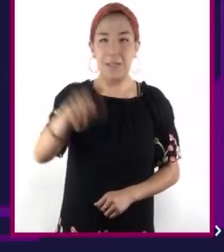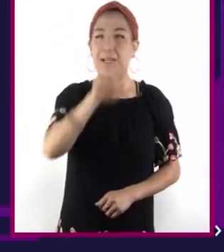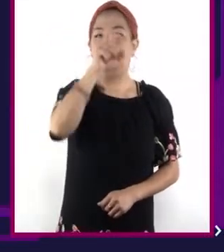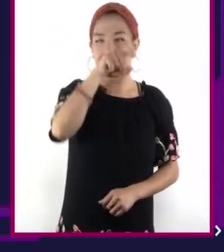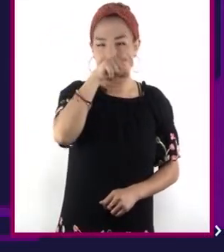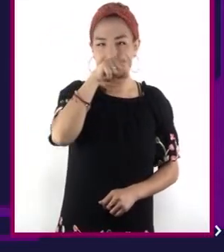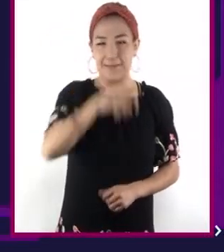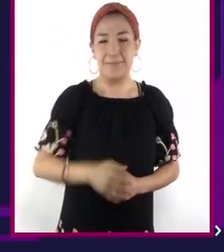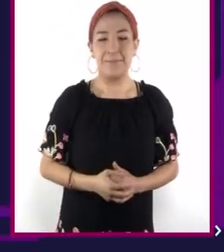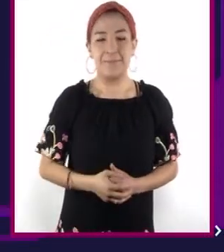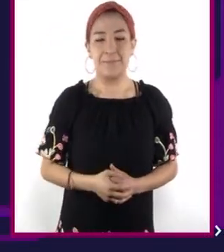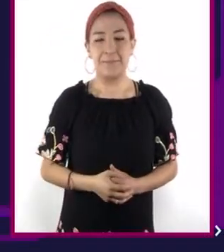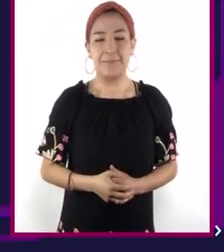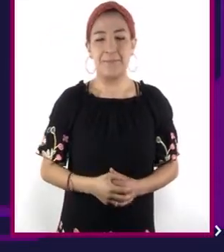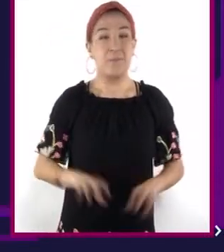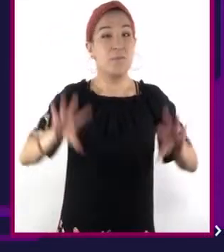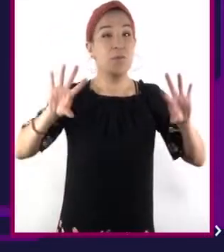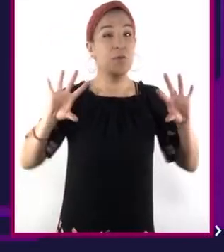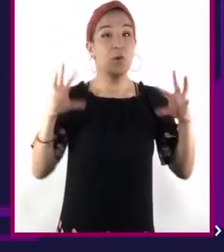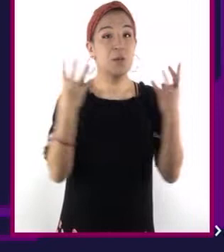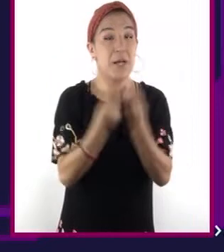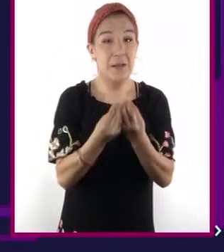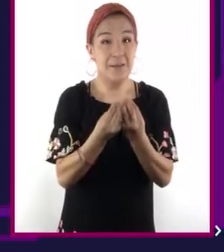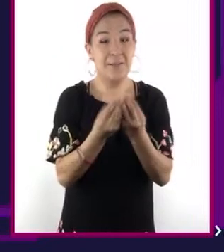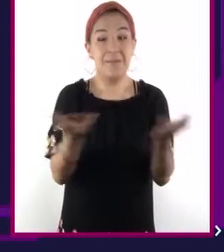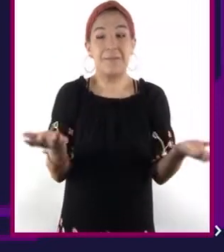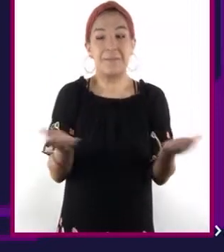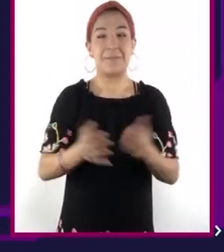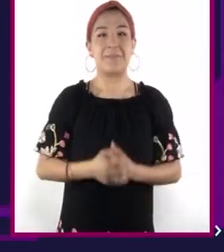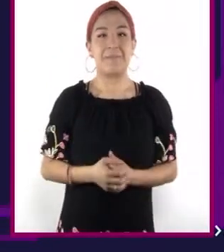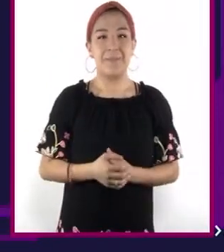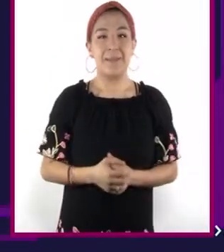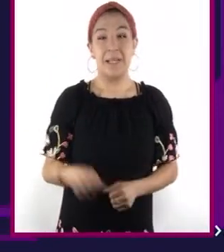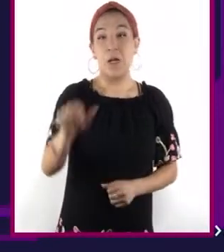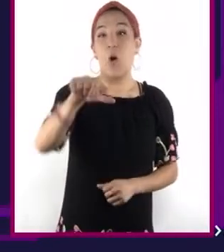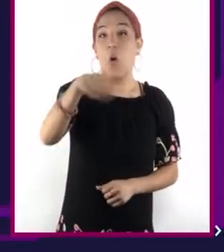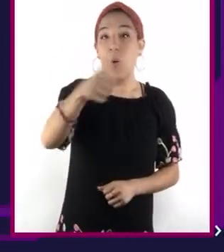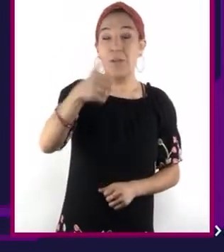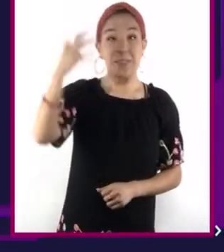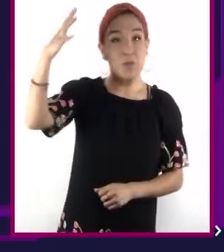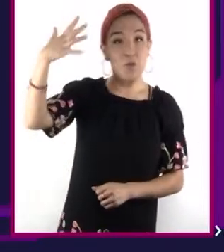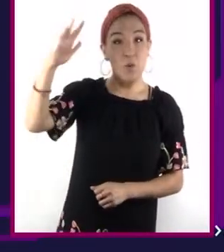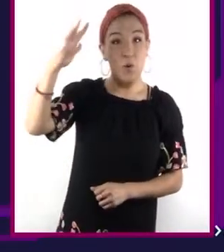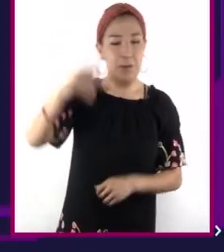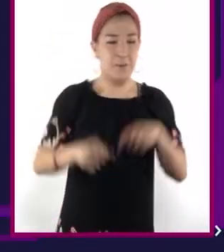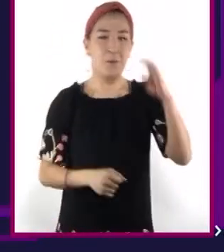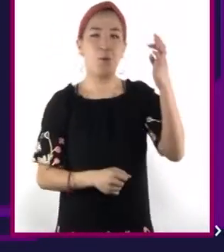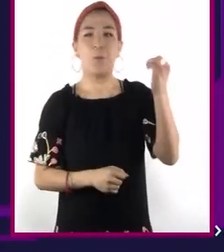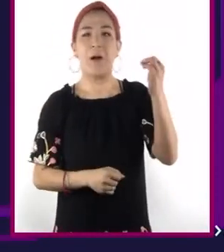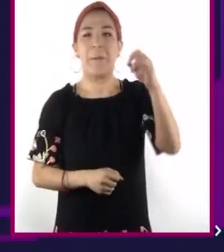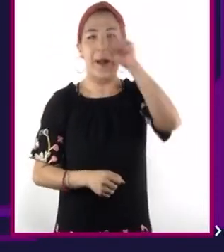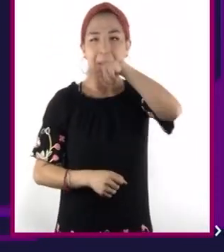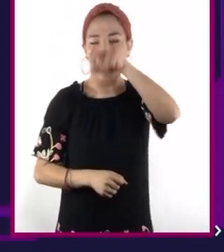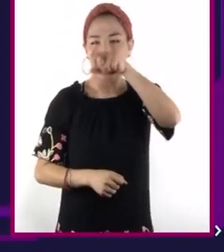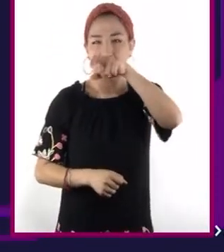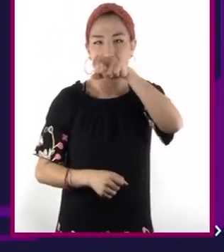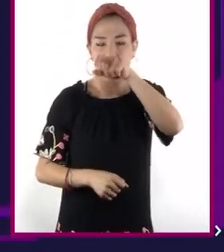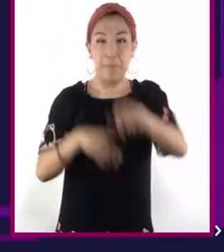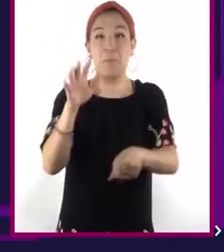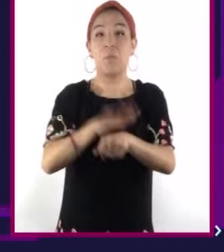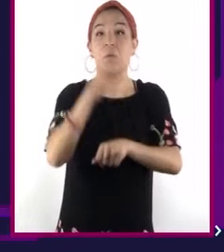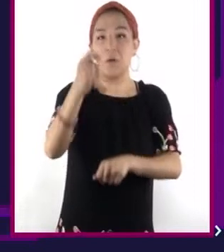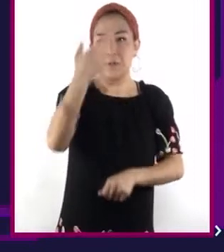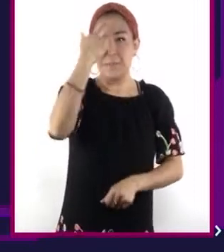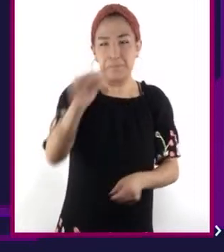sol, águila. En total, hay 11 soles y 9 águilas. Por lo tanto,